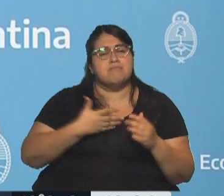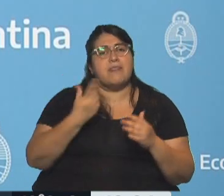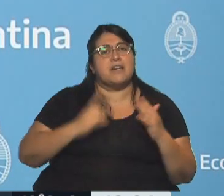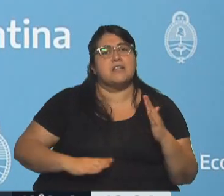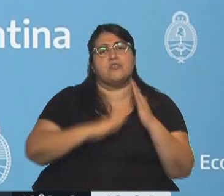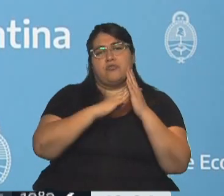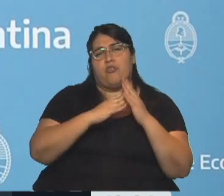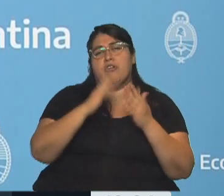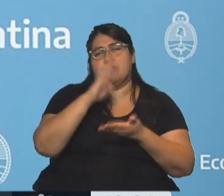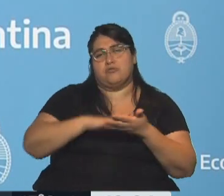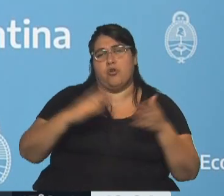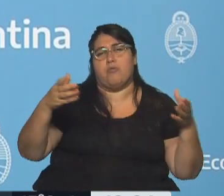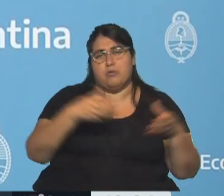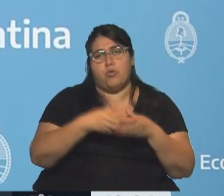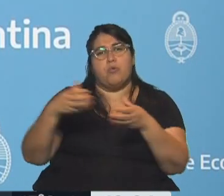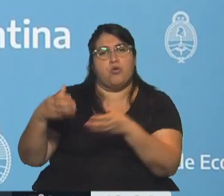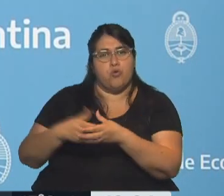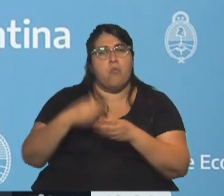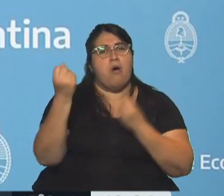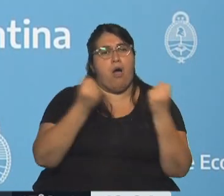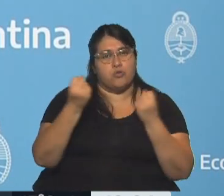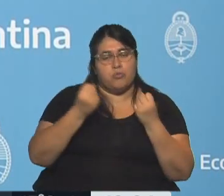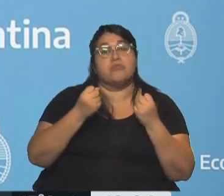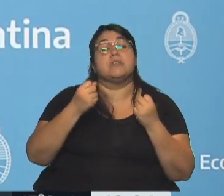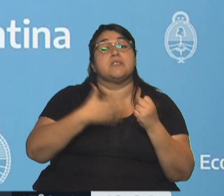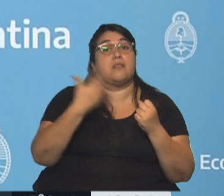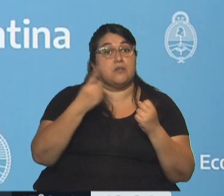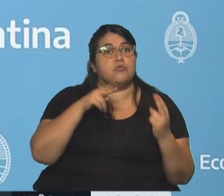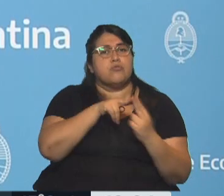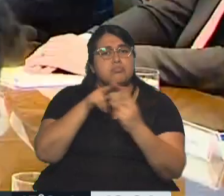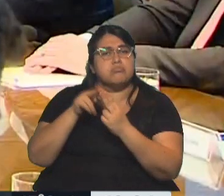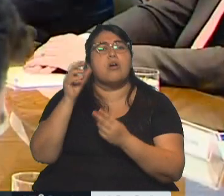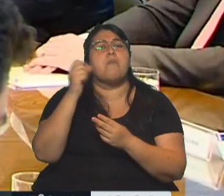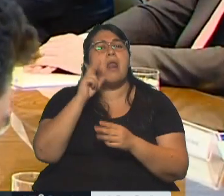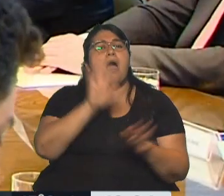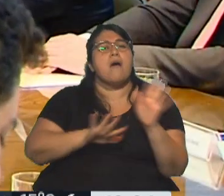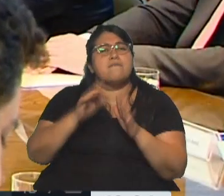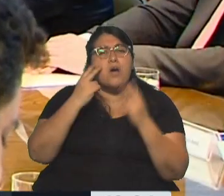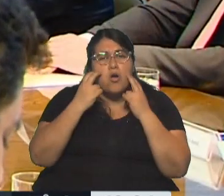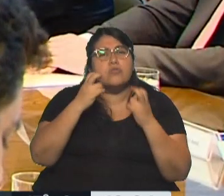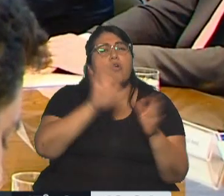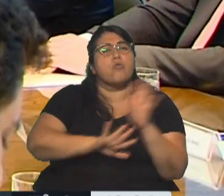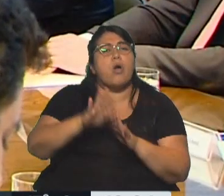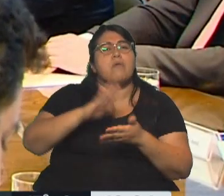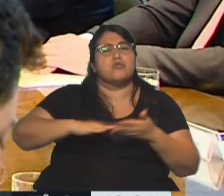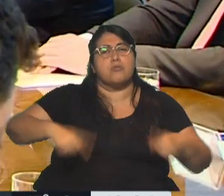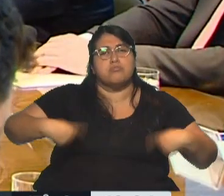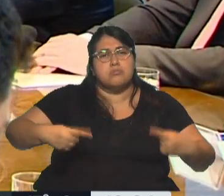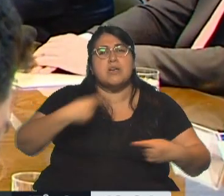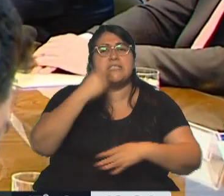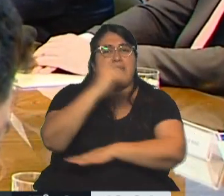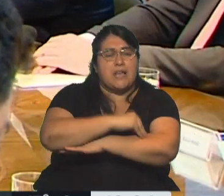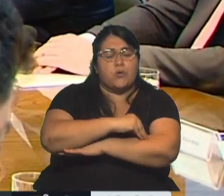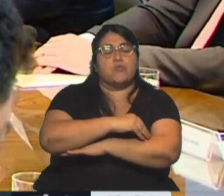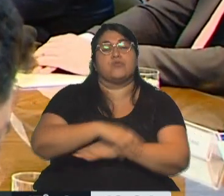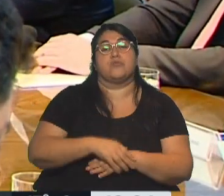empresa china Getsuba Group Corporation para monitorear el estado de ejecución de las obras en las represas del río Santa Cruz.